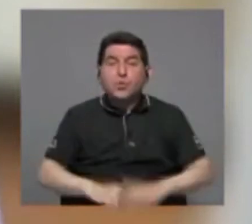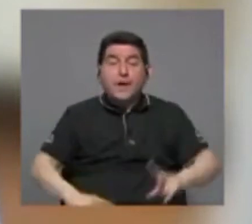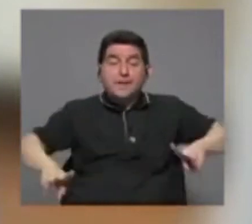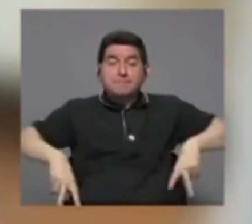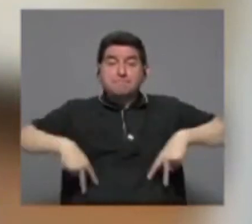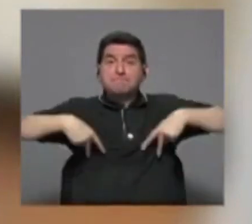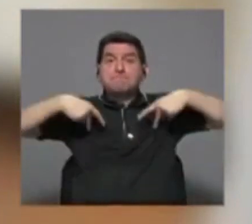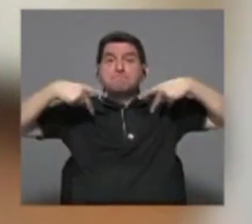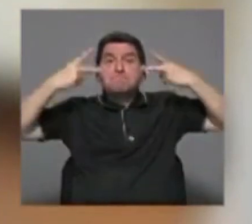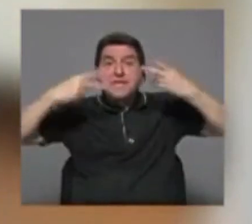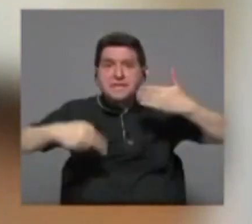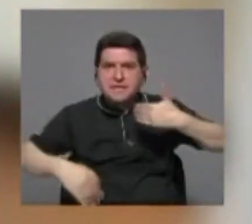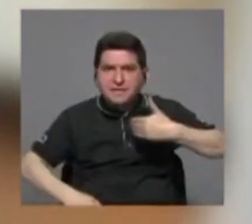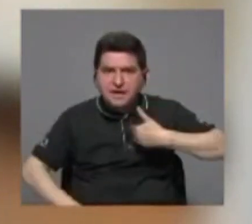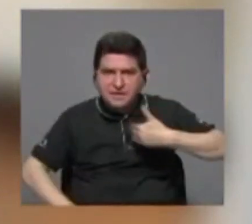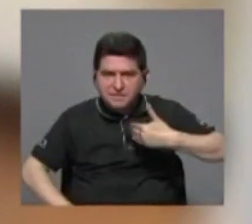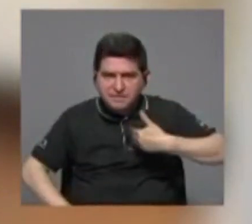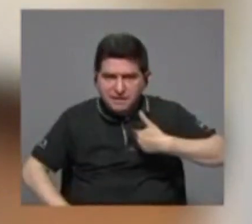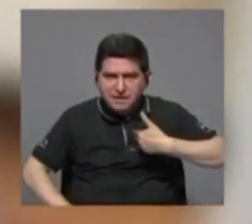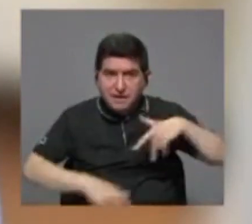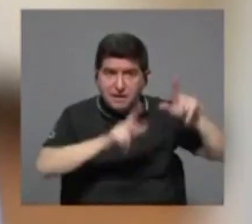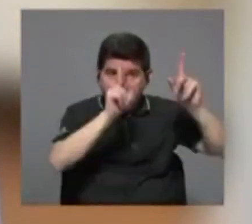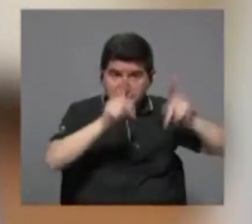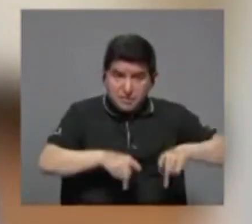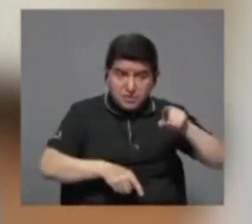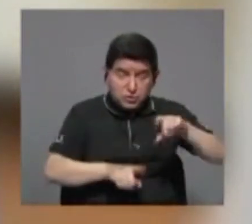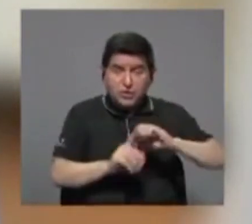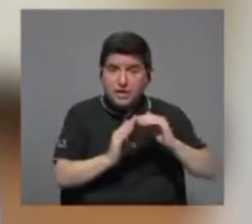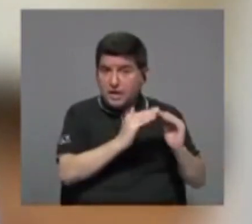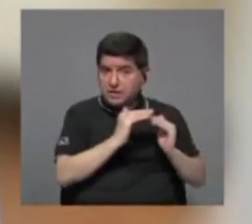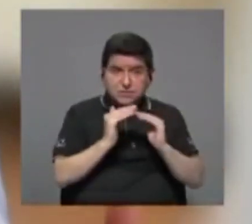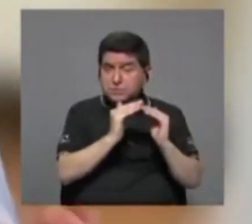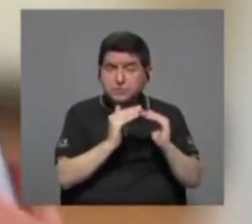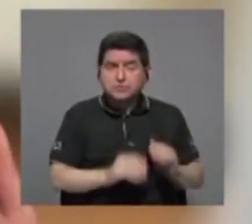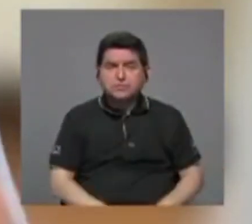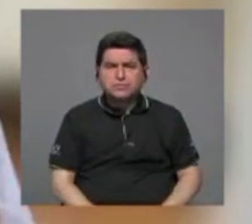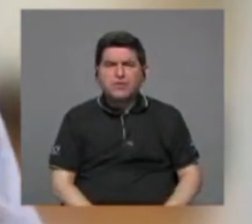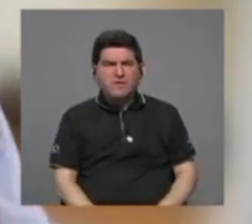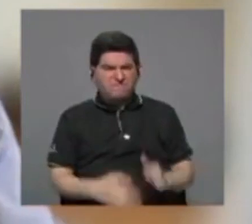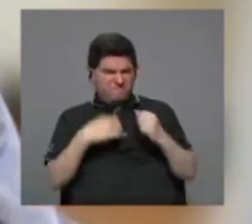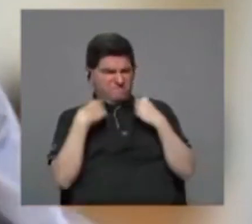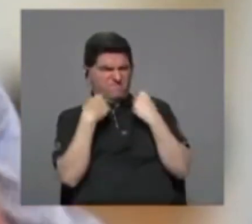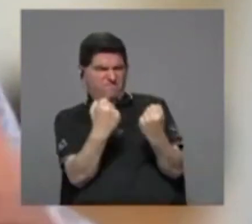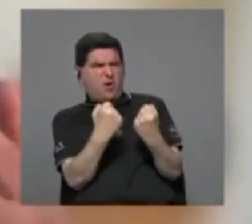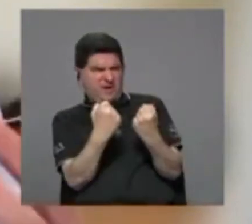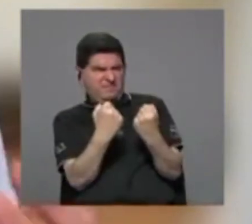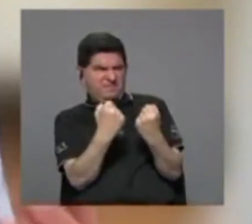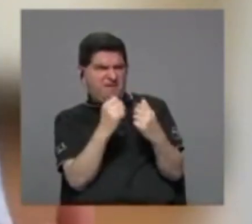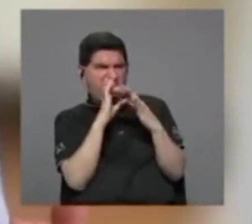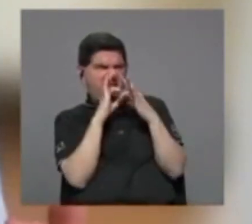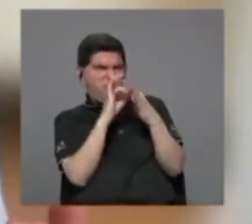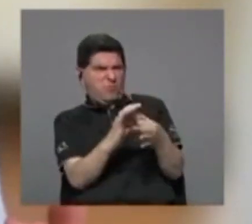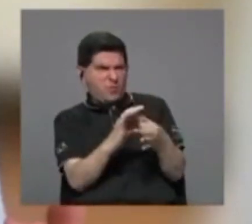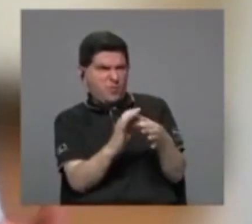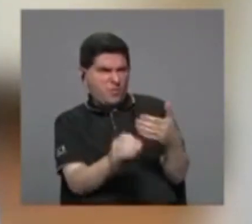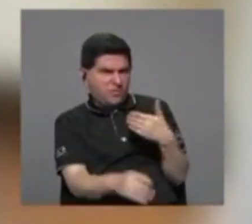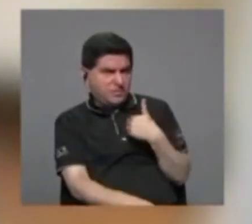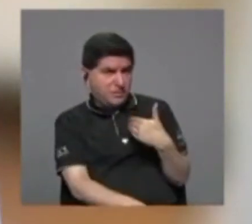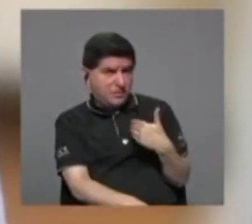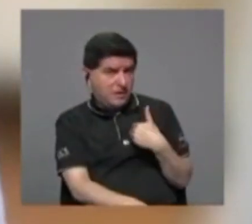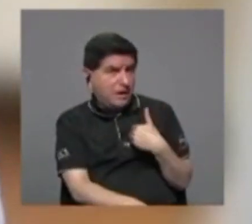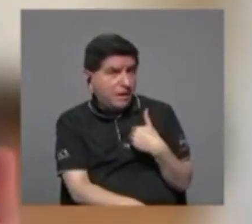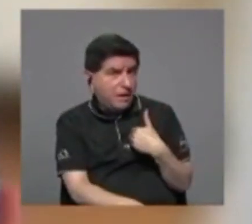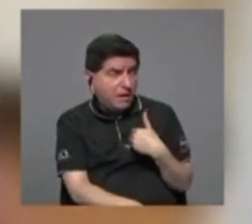vida llevamos las personas en esas comunidades? ¿Cuán fuertes son los lazos que nos unen?